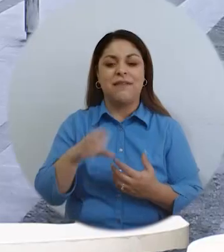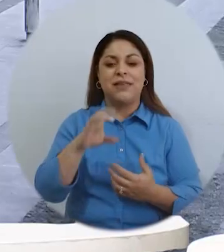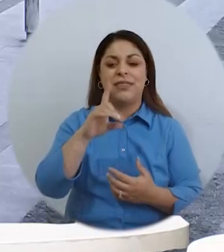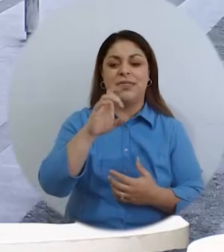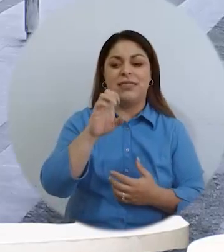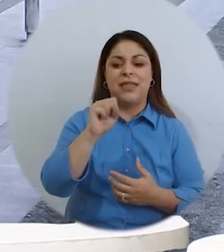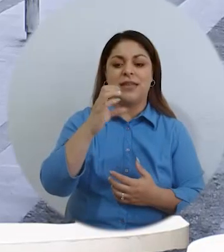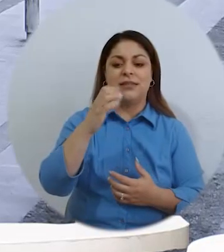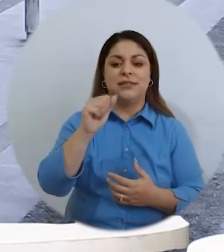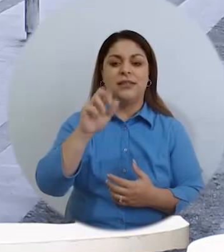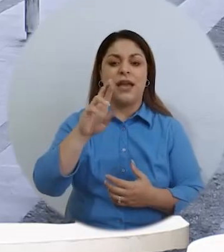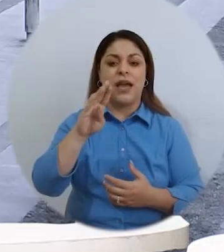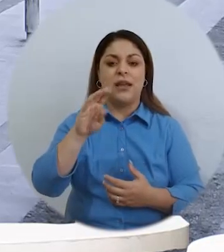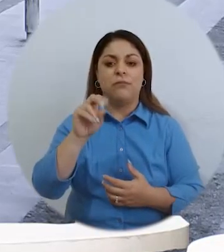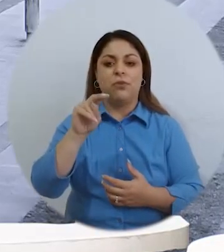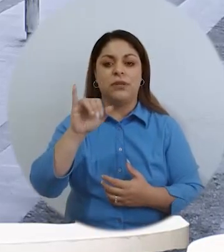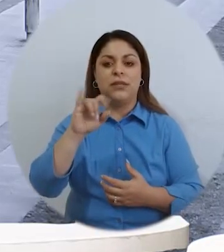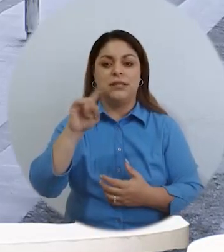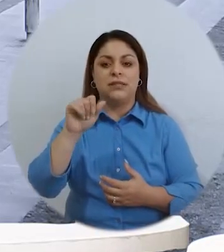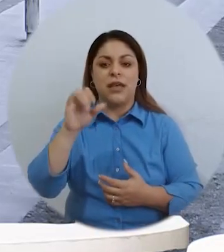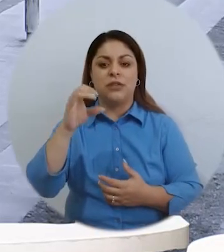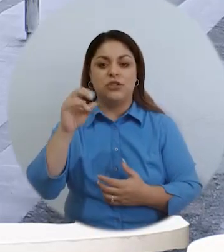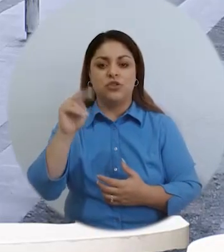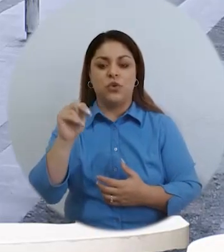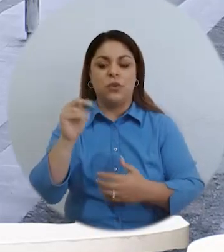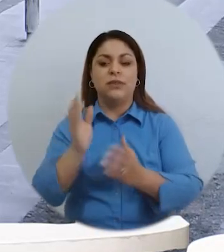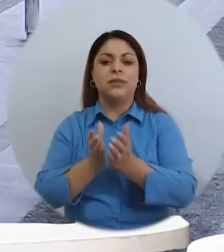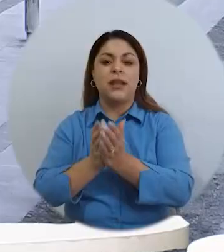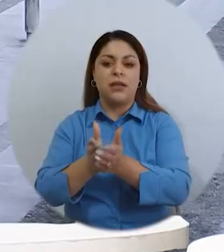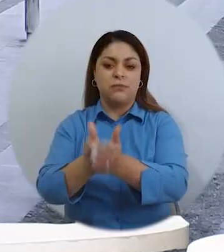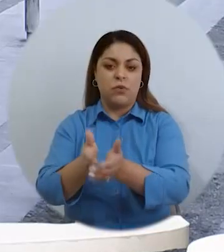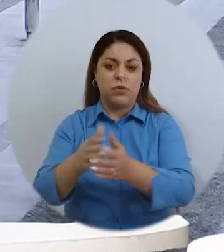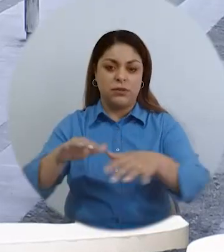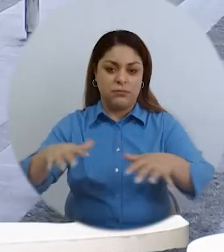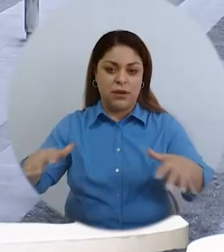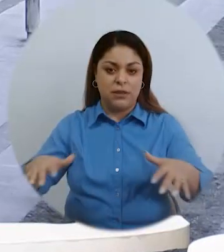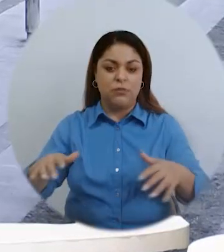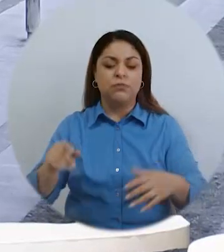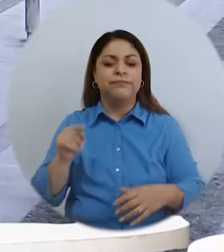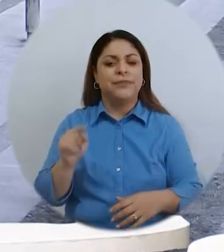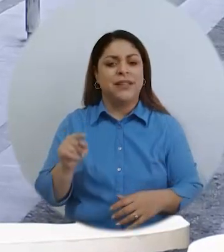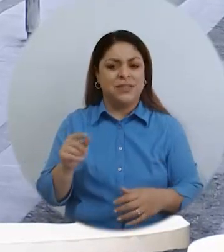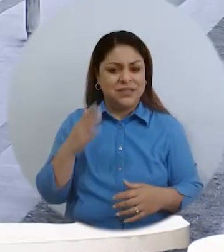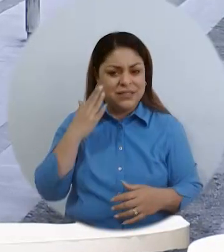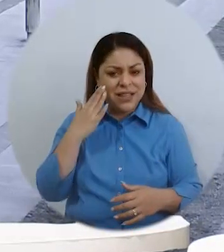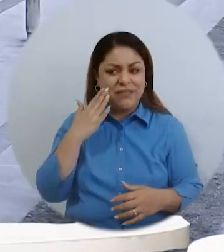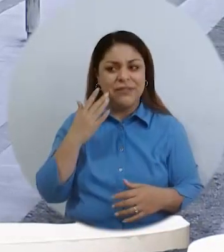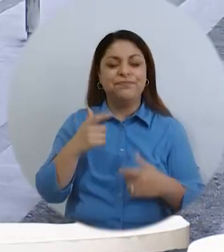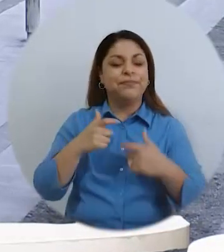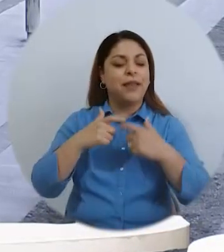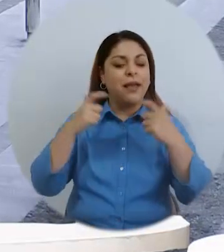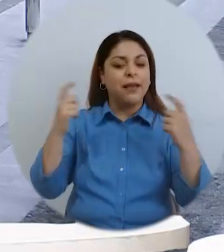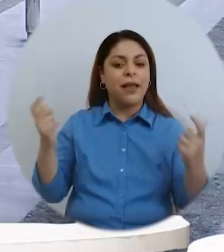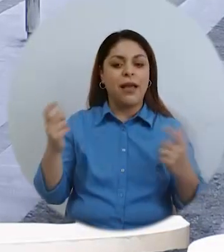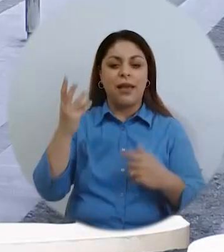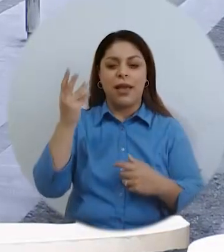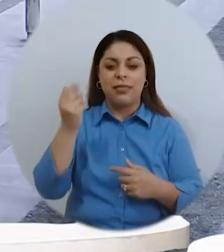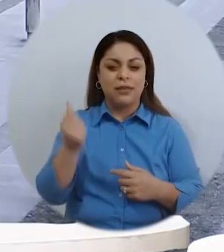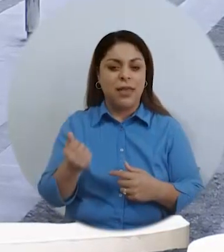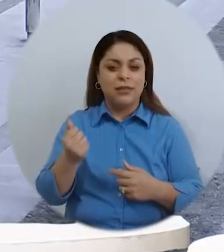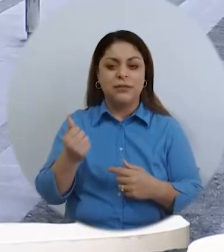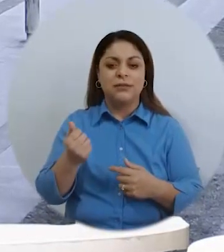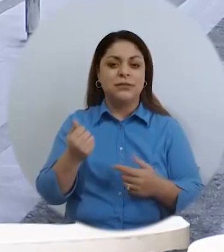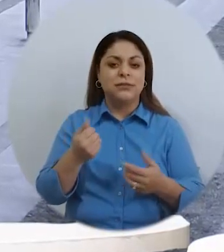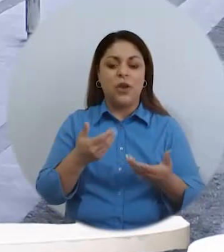transporte marítimo. Cuando vamos a las estadísticas podemos ver, por ejemplo, que la gran cantidad